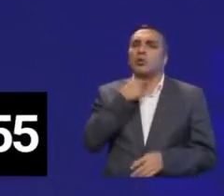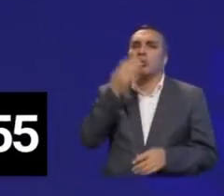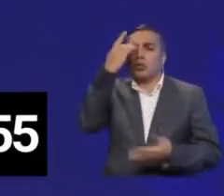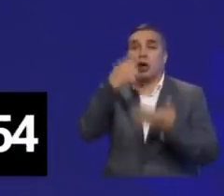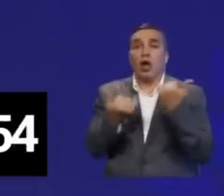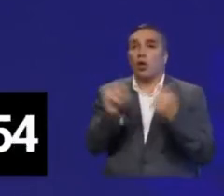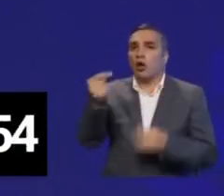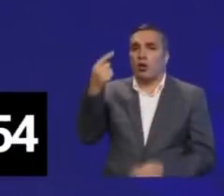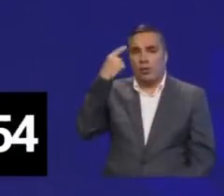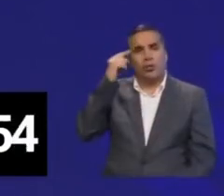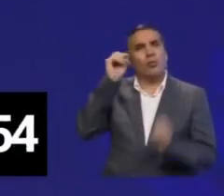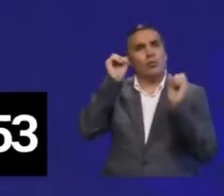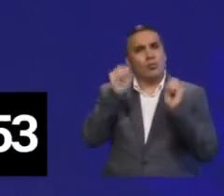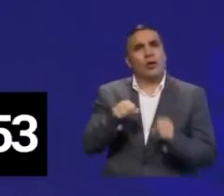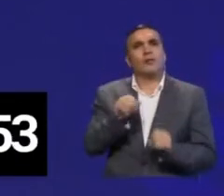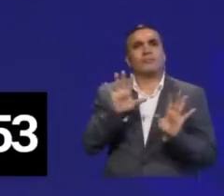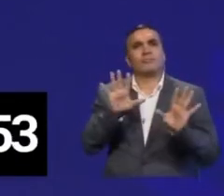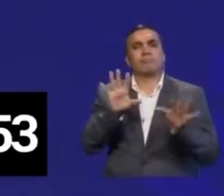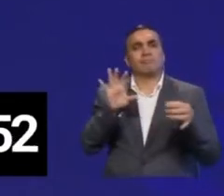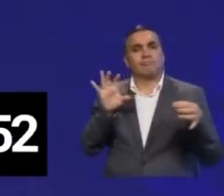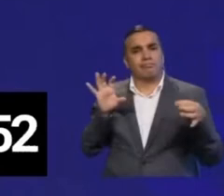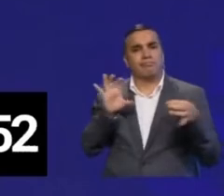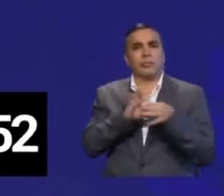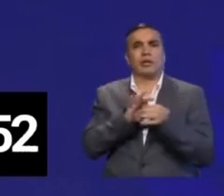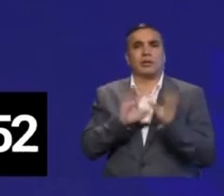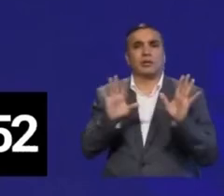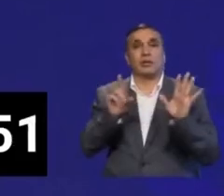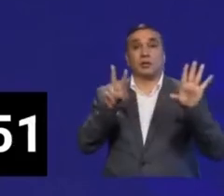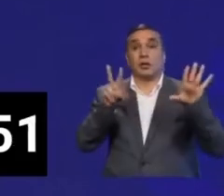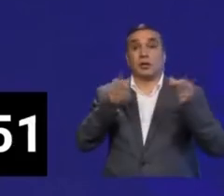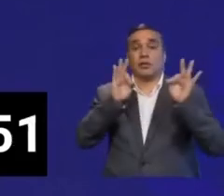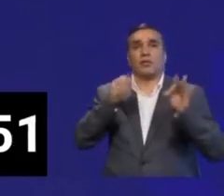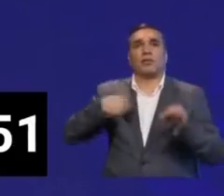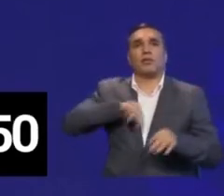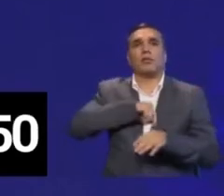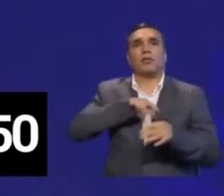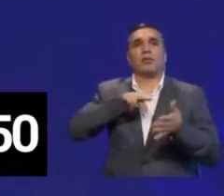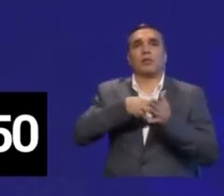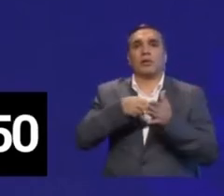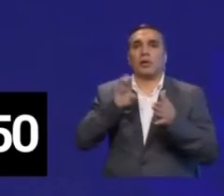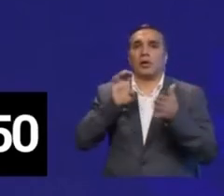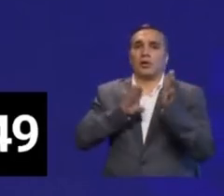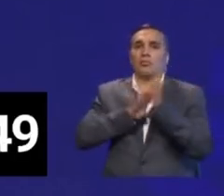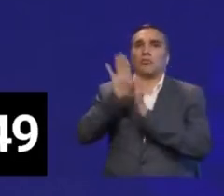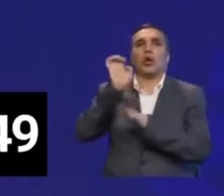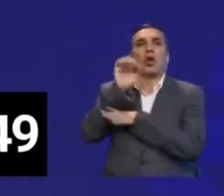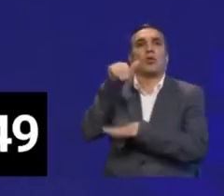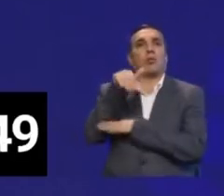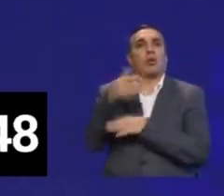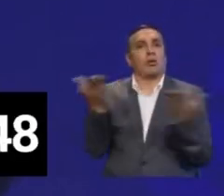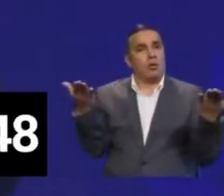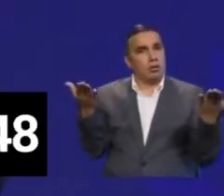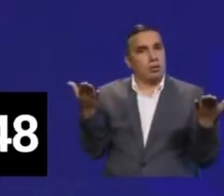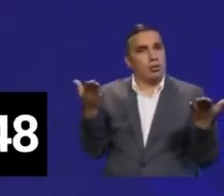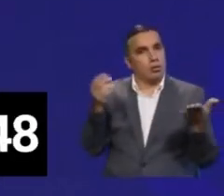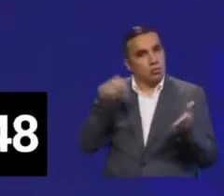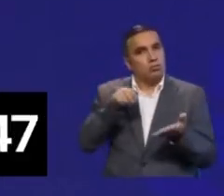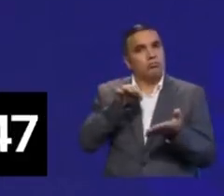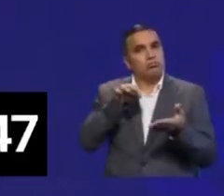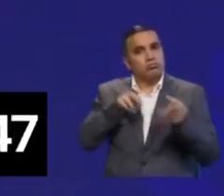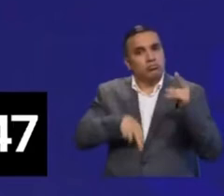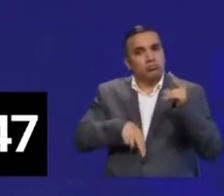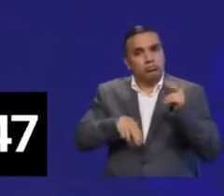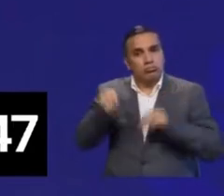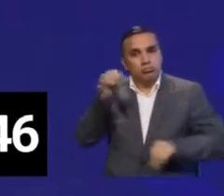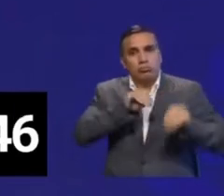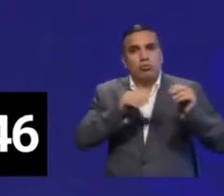gobierno que sí pueda ver en la unidad. Este 7 de febrero nos estamos jugando el país. Y tenemos que ya construirlo en función de ya